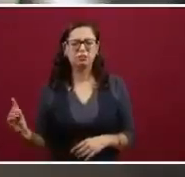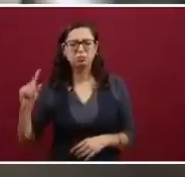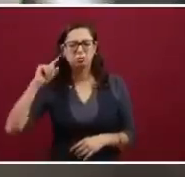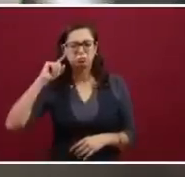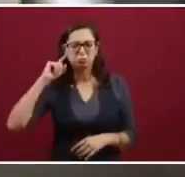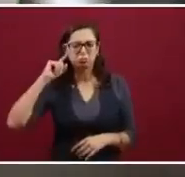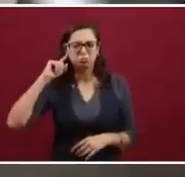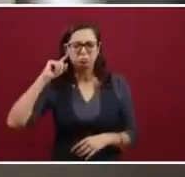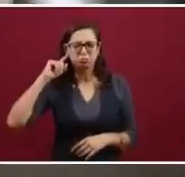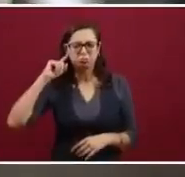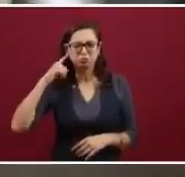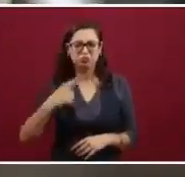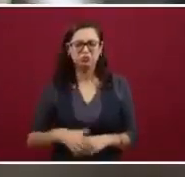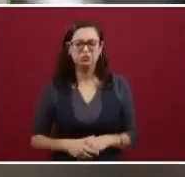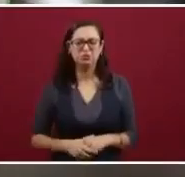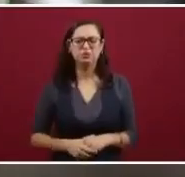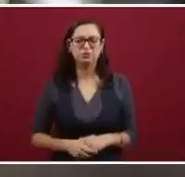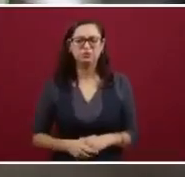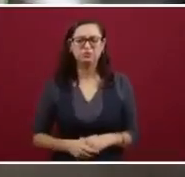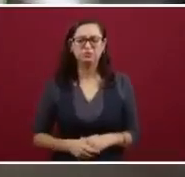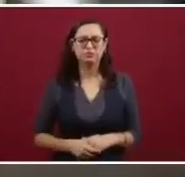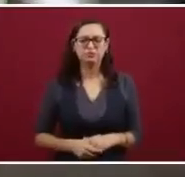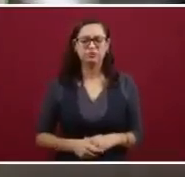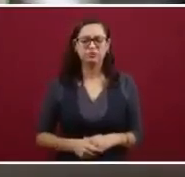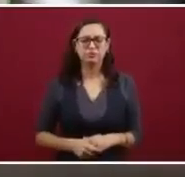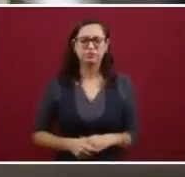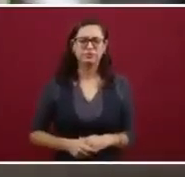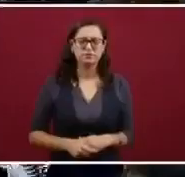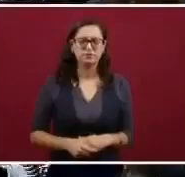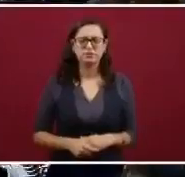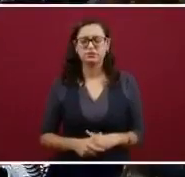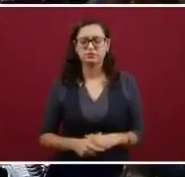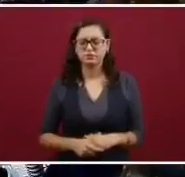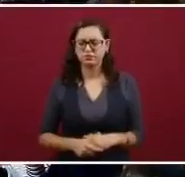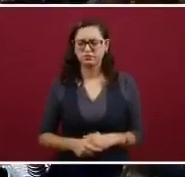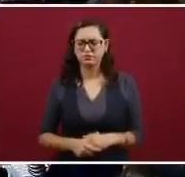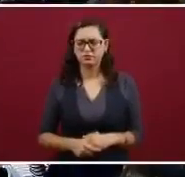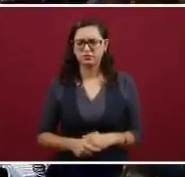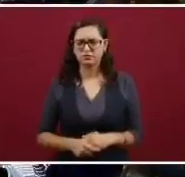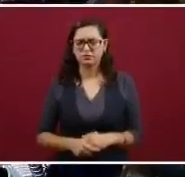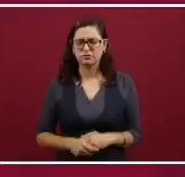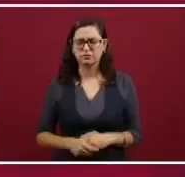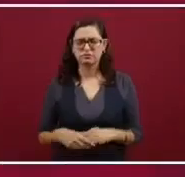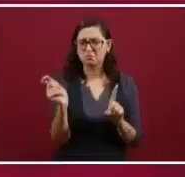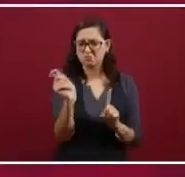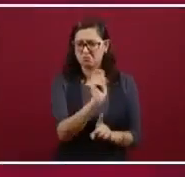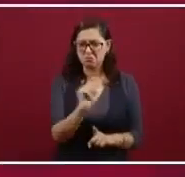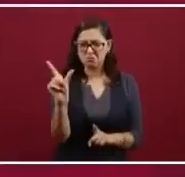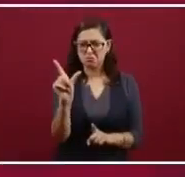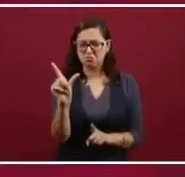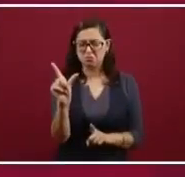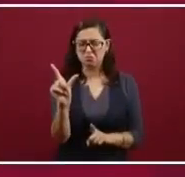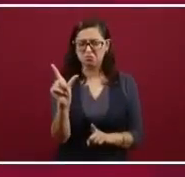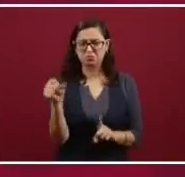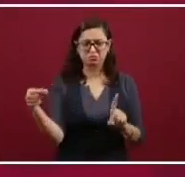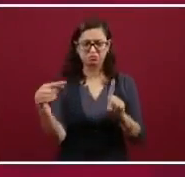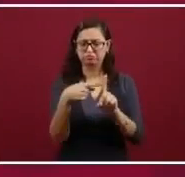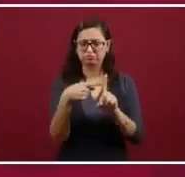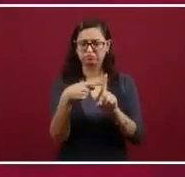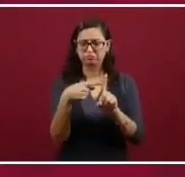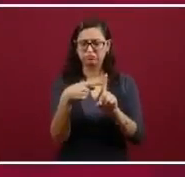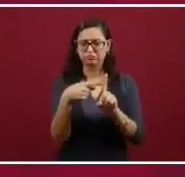Poder Judicial, sino que también llegó el crimen organizado. El ministro Saldívar es un profesional, es un